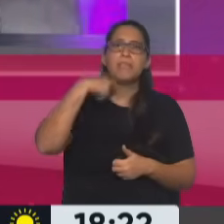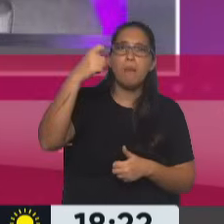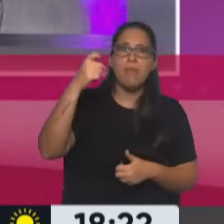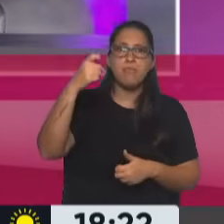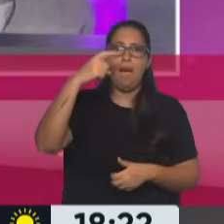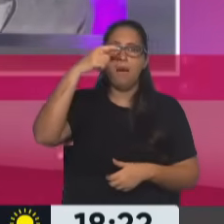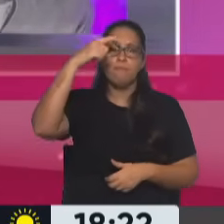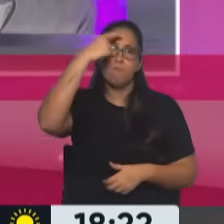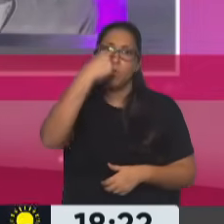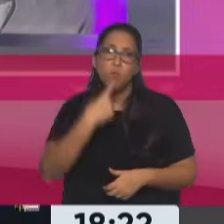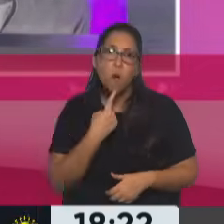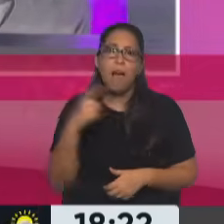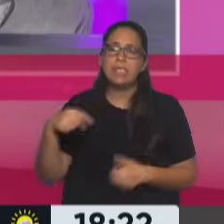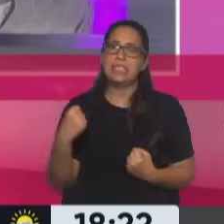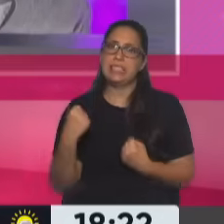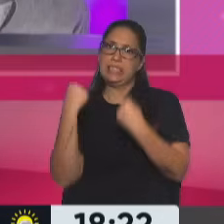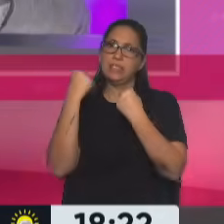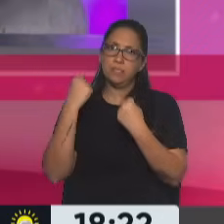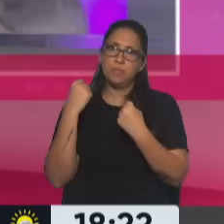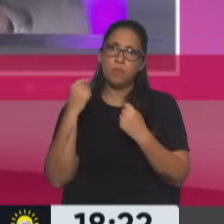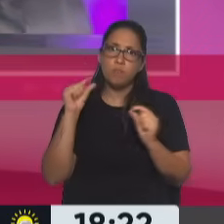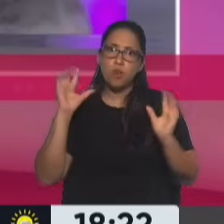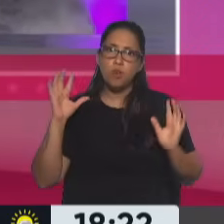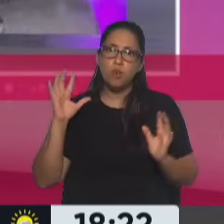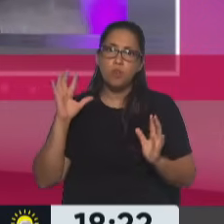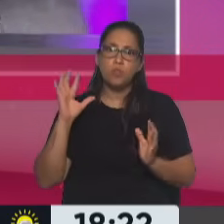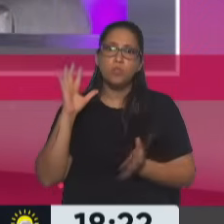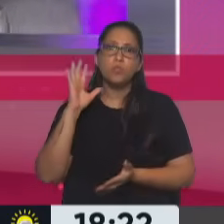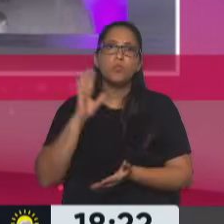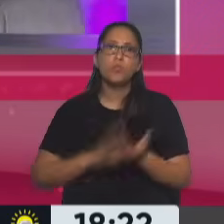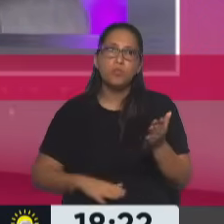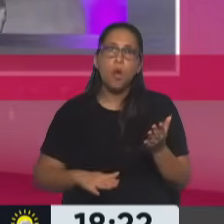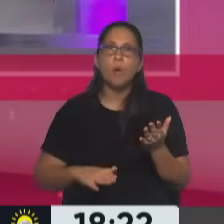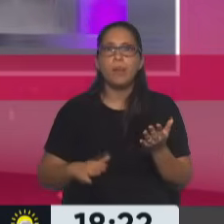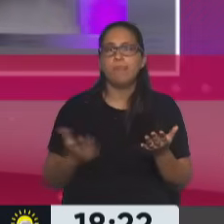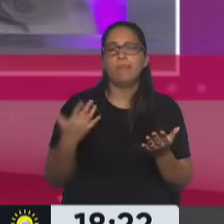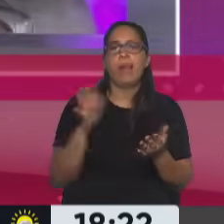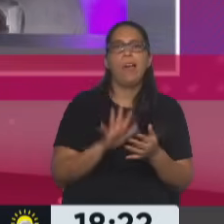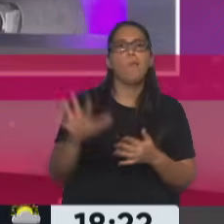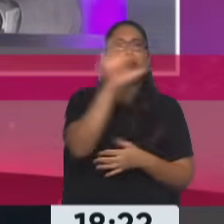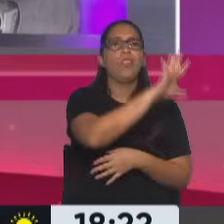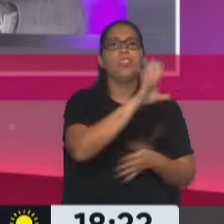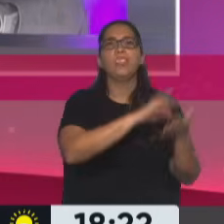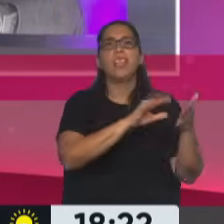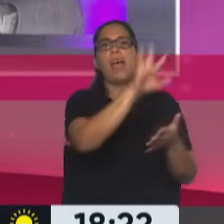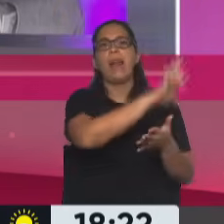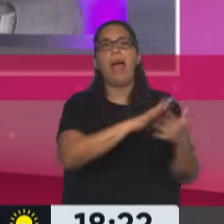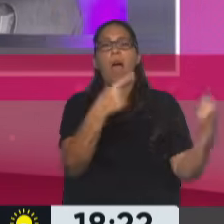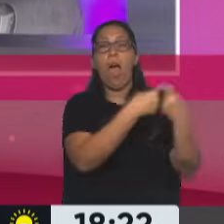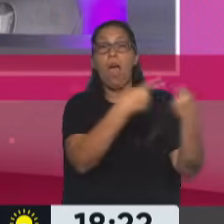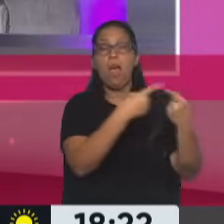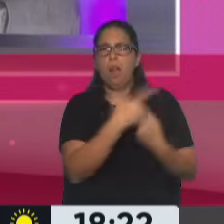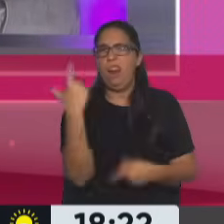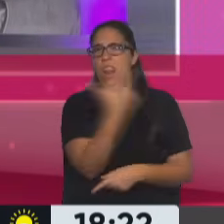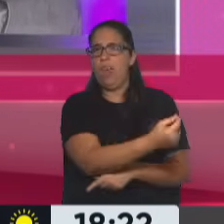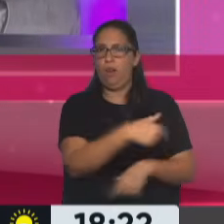que presentan algunas resistencias, producto propiamente, entre comillas, de cierta lejanía geográfica y cierta